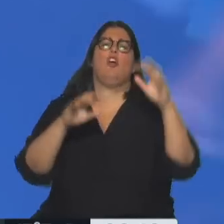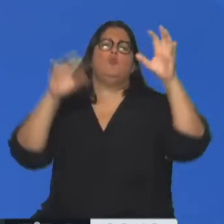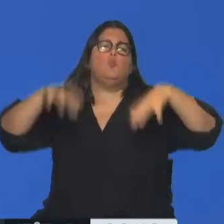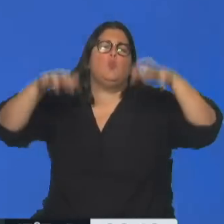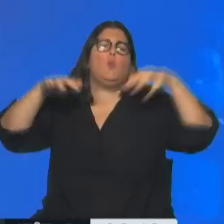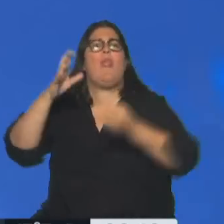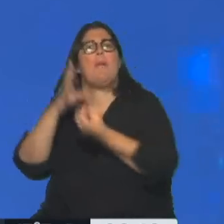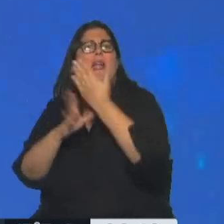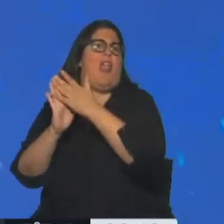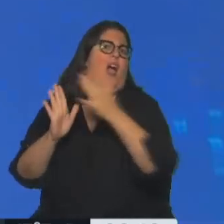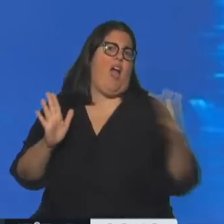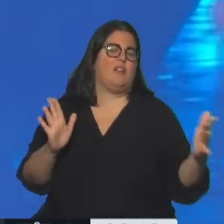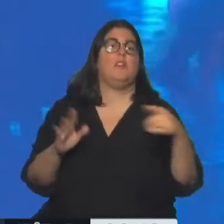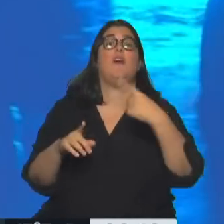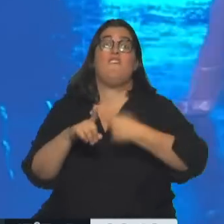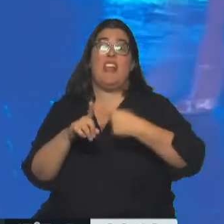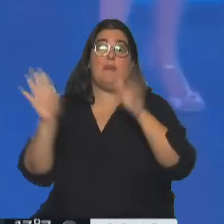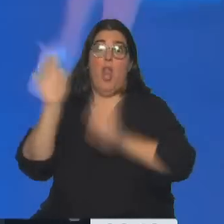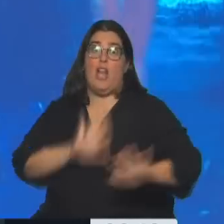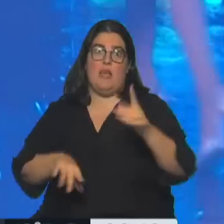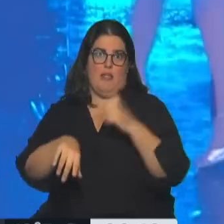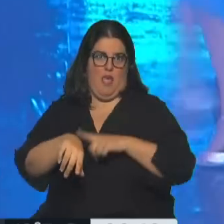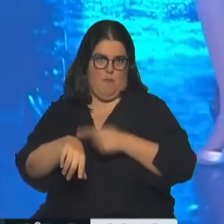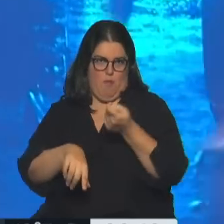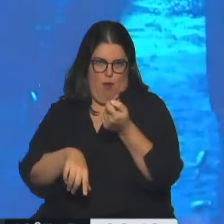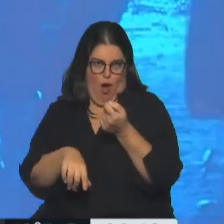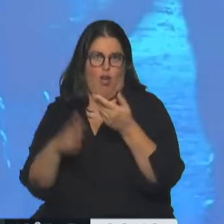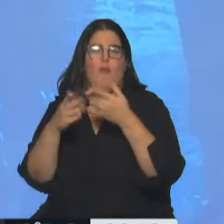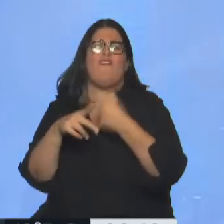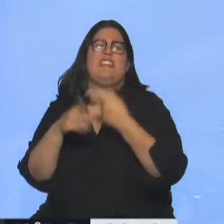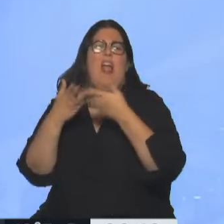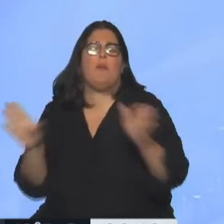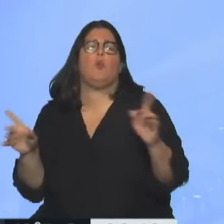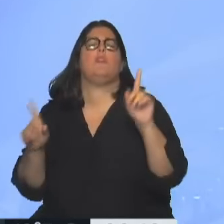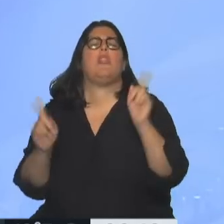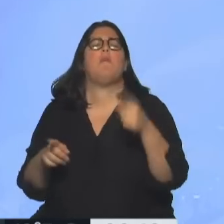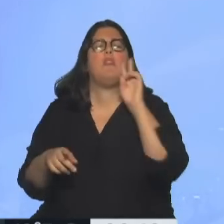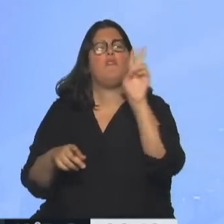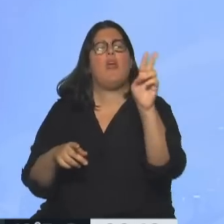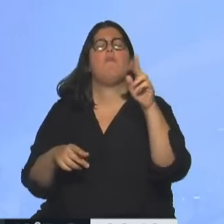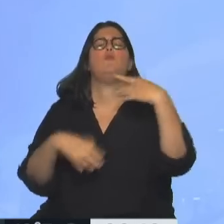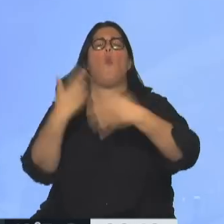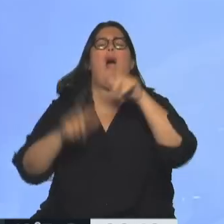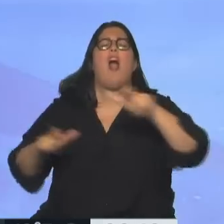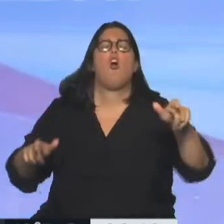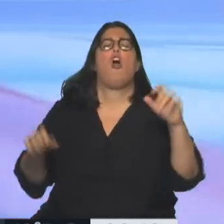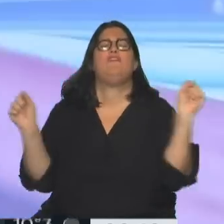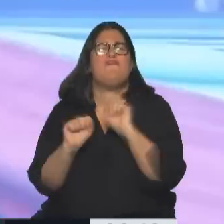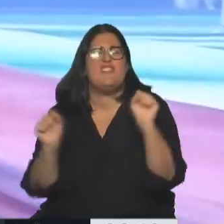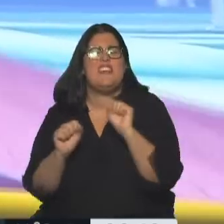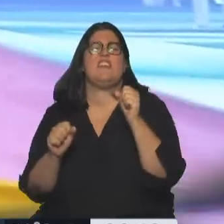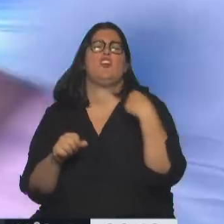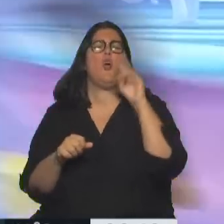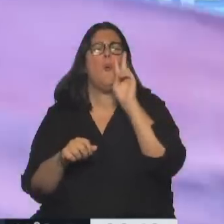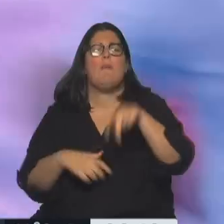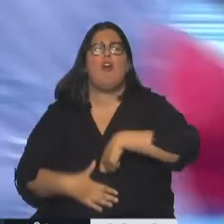mañana. Poco tiempo para preparar la fiesta, vamos a aclarar, ¿no? La fiesta de apertura y mucho frío los veíamos a los jugadores ahí sobre el final ya del partido, muchos